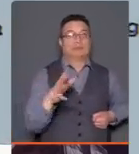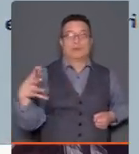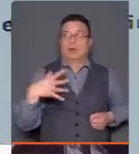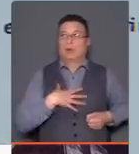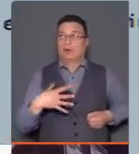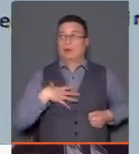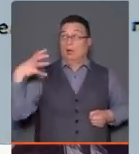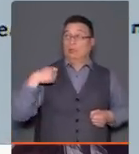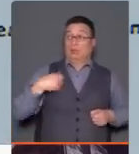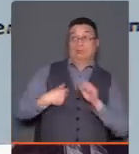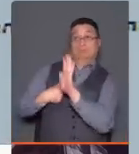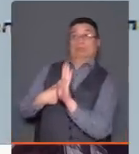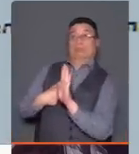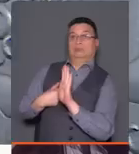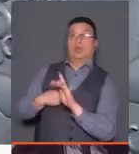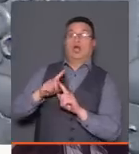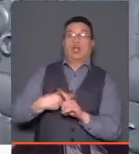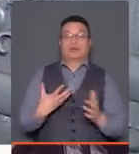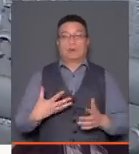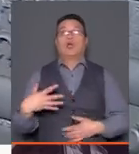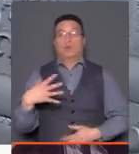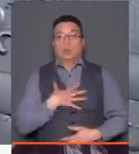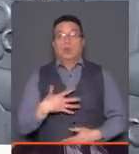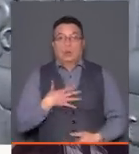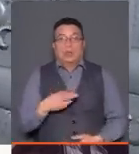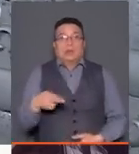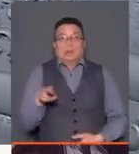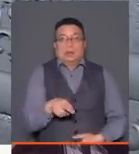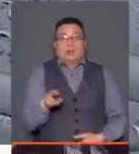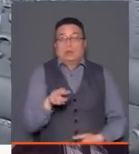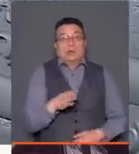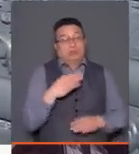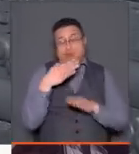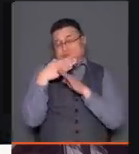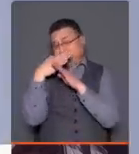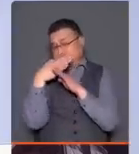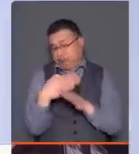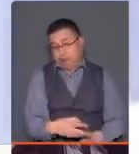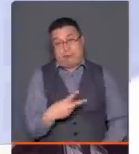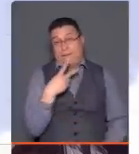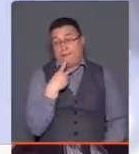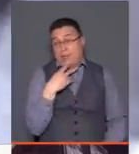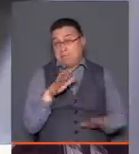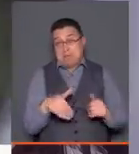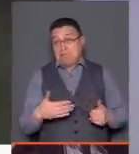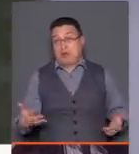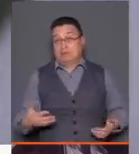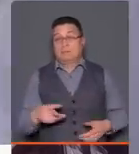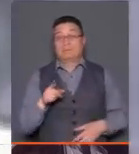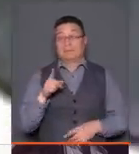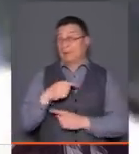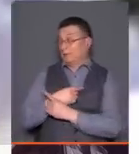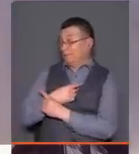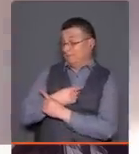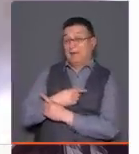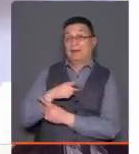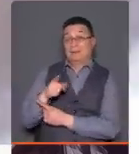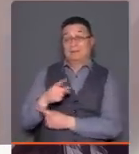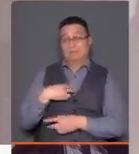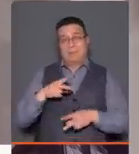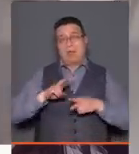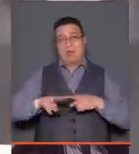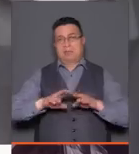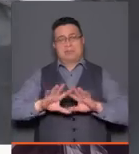me pueda pasar lo mismo vivo con el miedo voy a vivir yo creo toda mi vida con eso Byron Había decidido no hacer nada